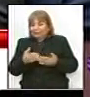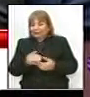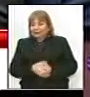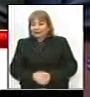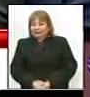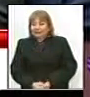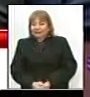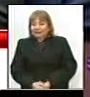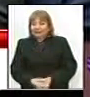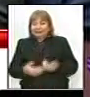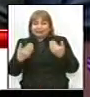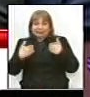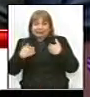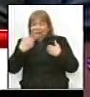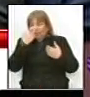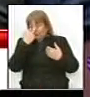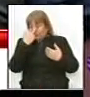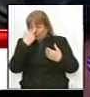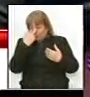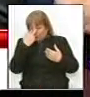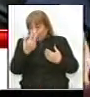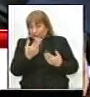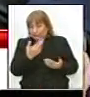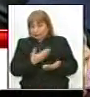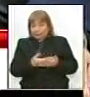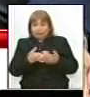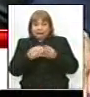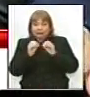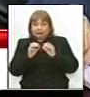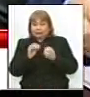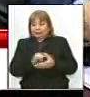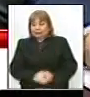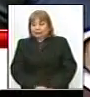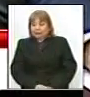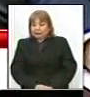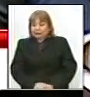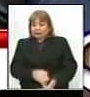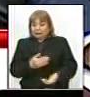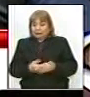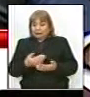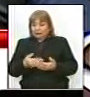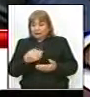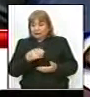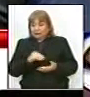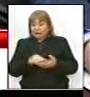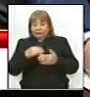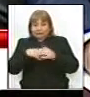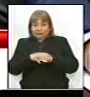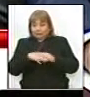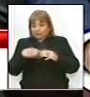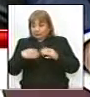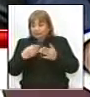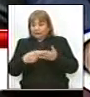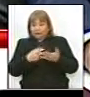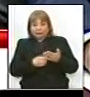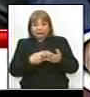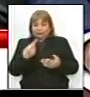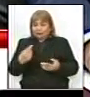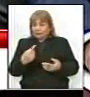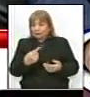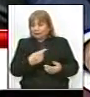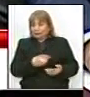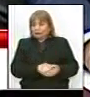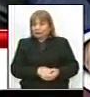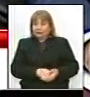tiene que ver claramente con lo que significa una infracción constitucional ahorita podríamos entrar de nuevo a debatir punto por punto del debate